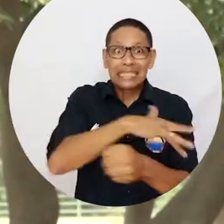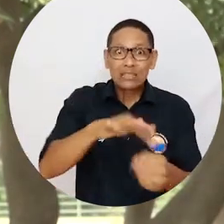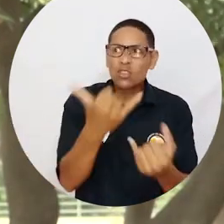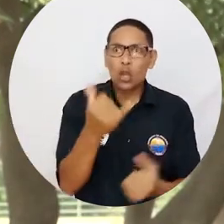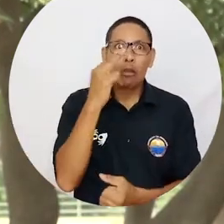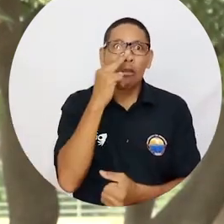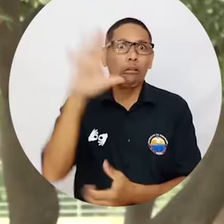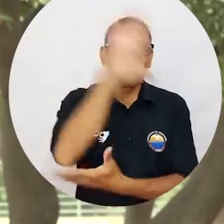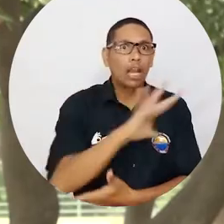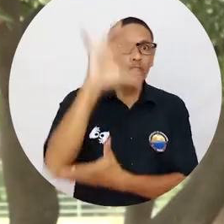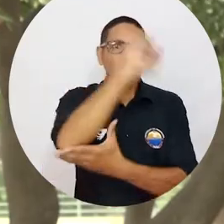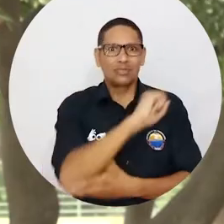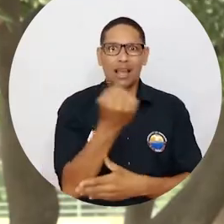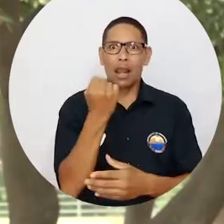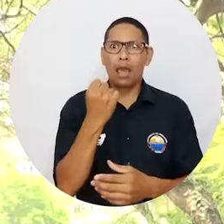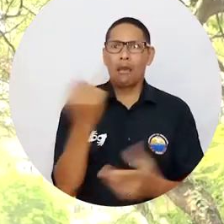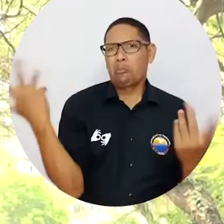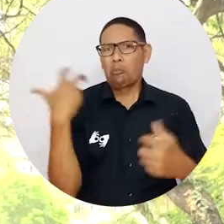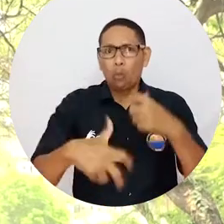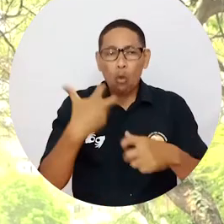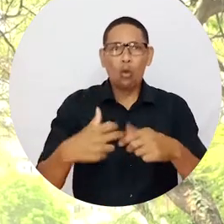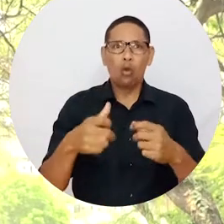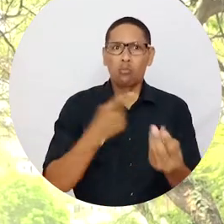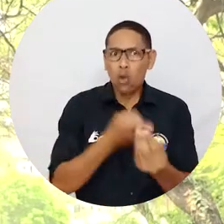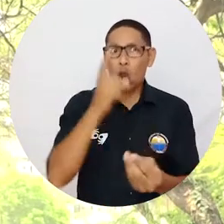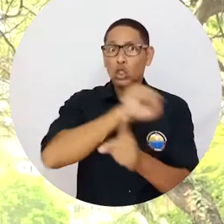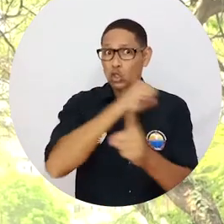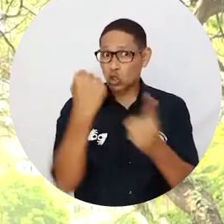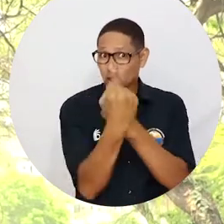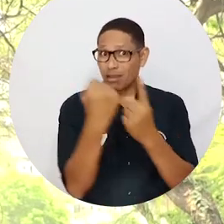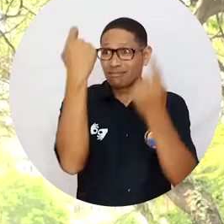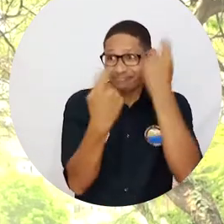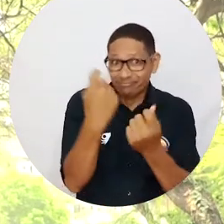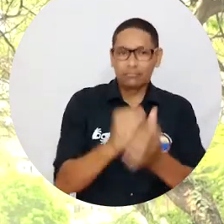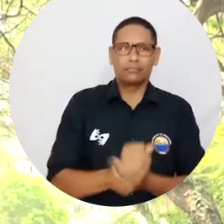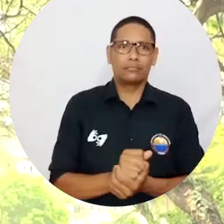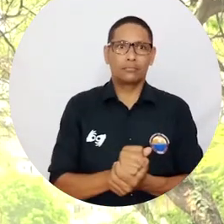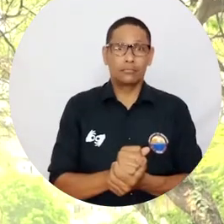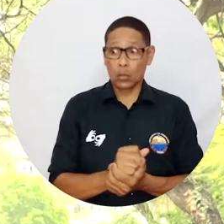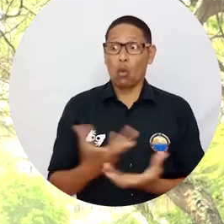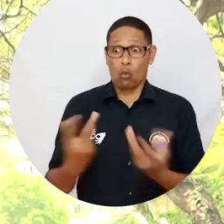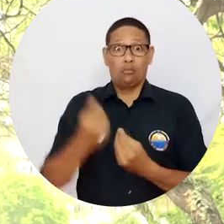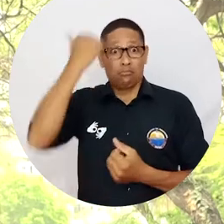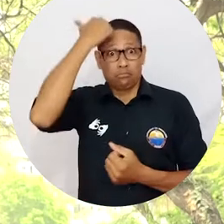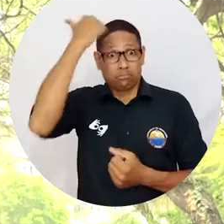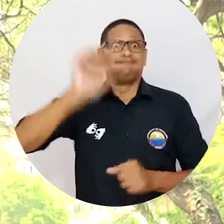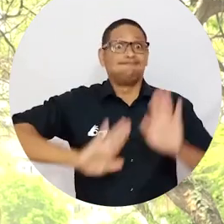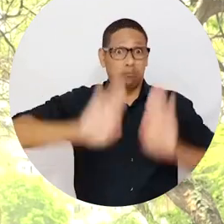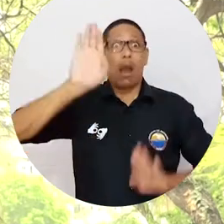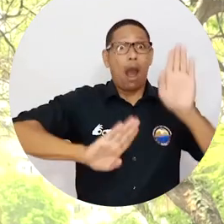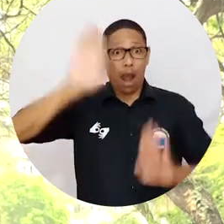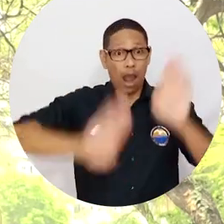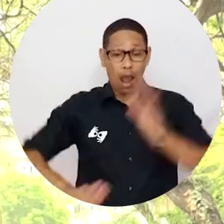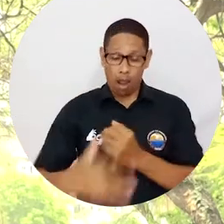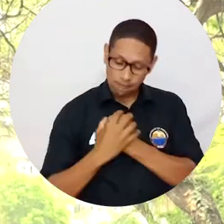país, sociopolíticas, económicas, de salud pública. Incluso es importante mencionar que hubo participación docente muy activa, en las que estos